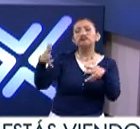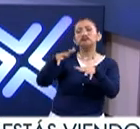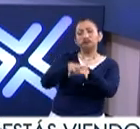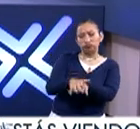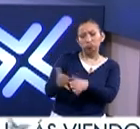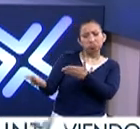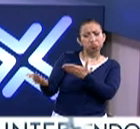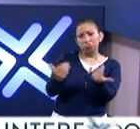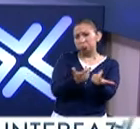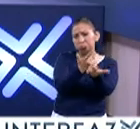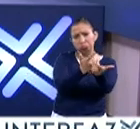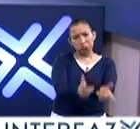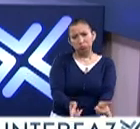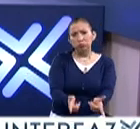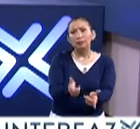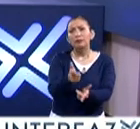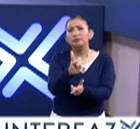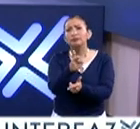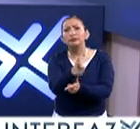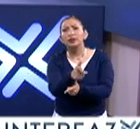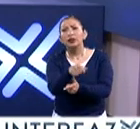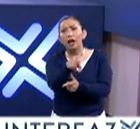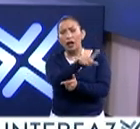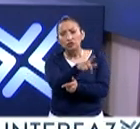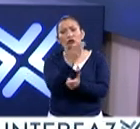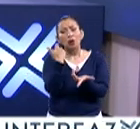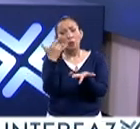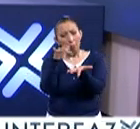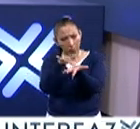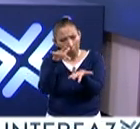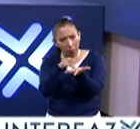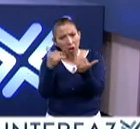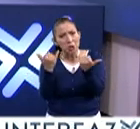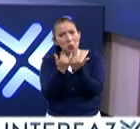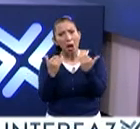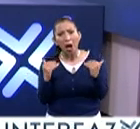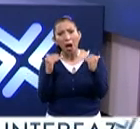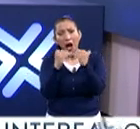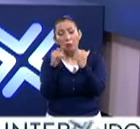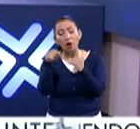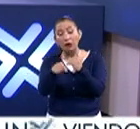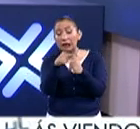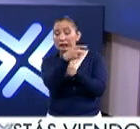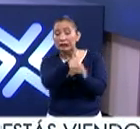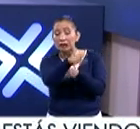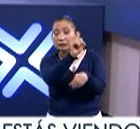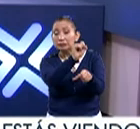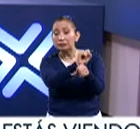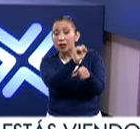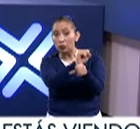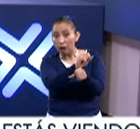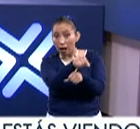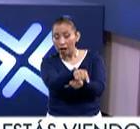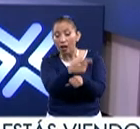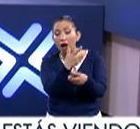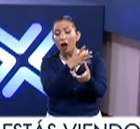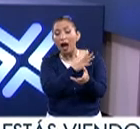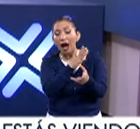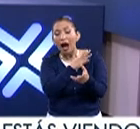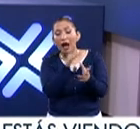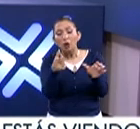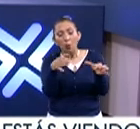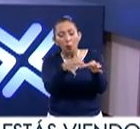inclusivas, ¿no? Están a favor de la equidad porque son fundamentalmente escuelas que se encuentran